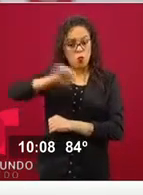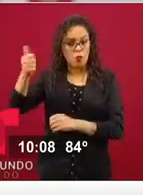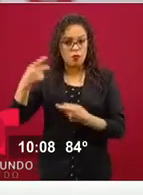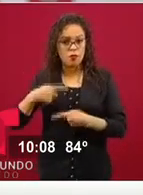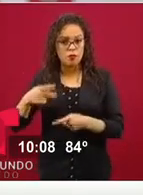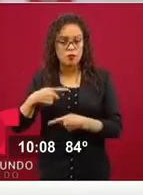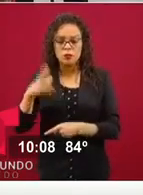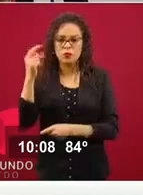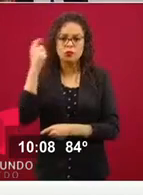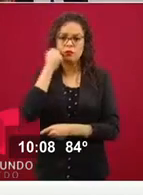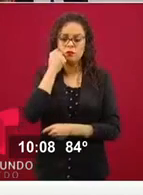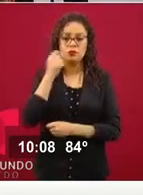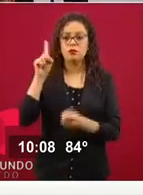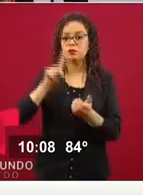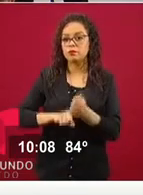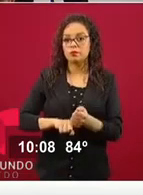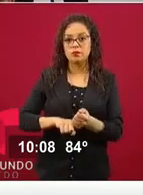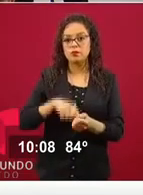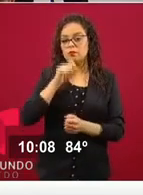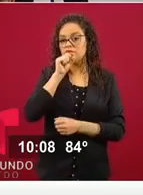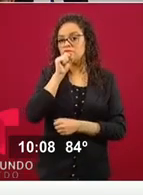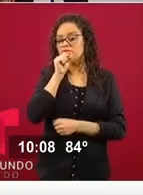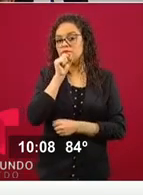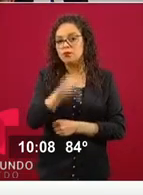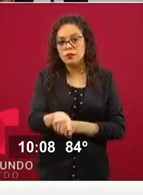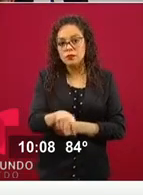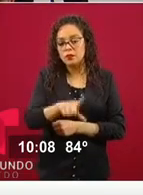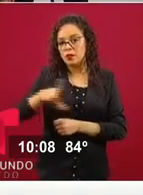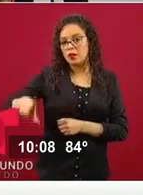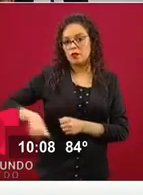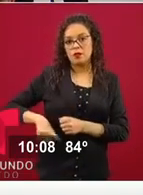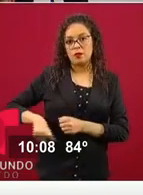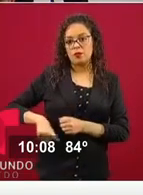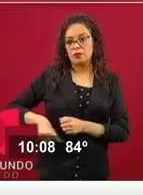gobierno de Estados Unidos